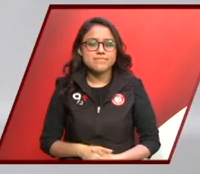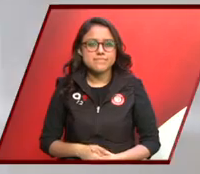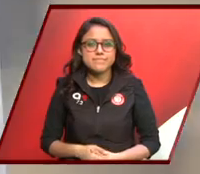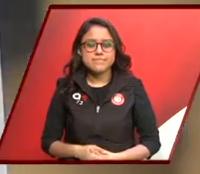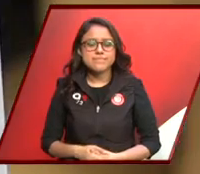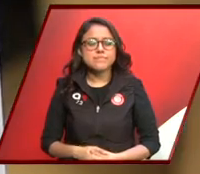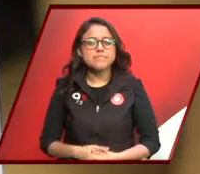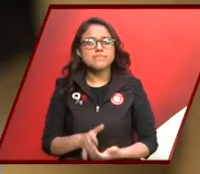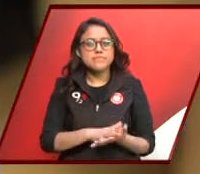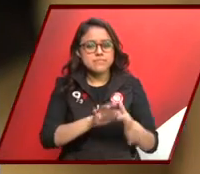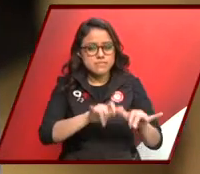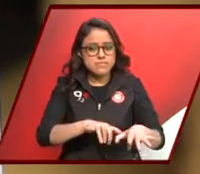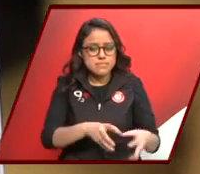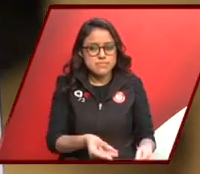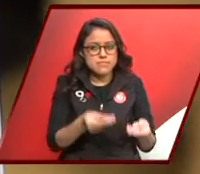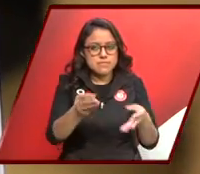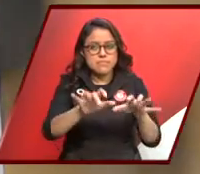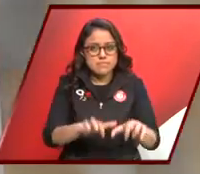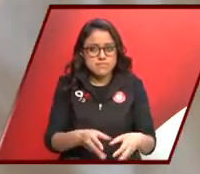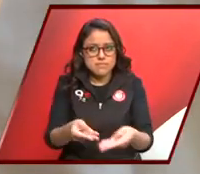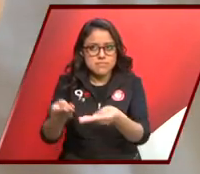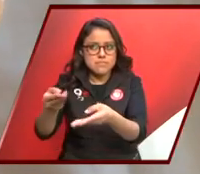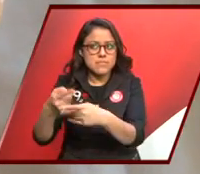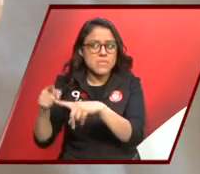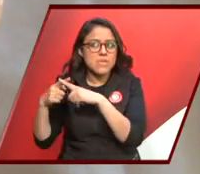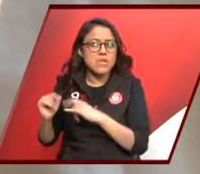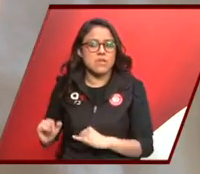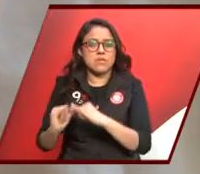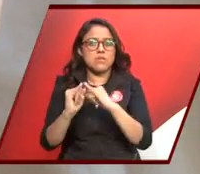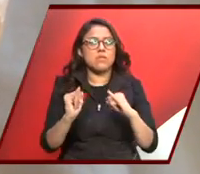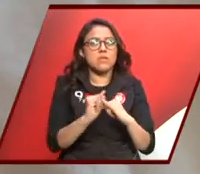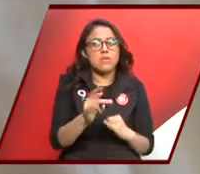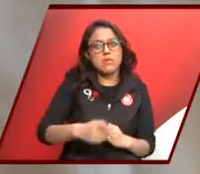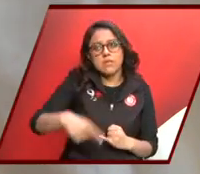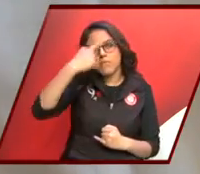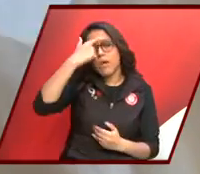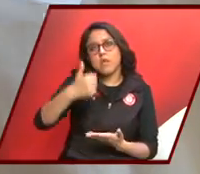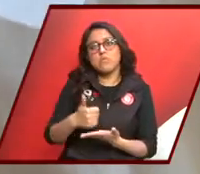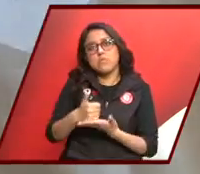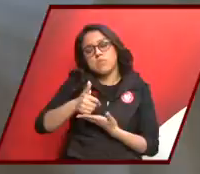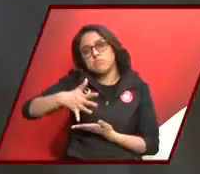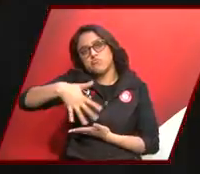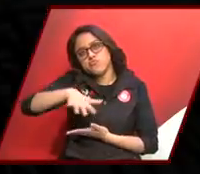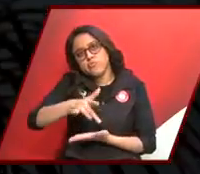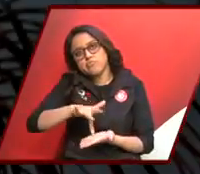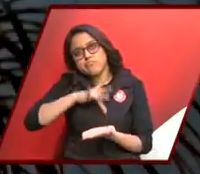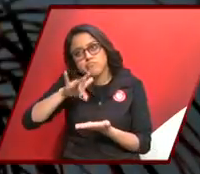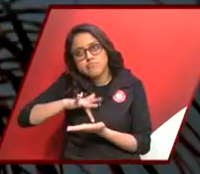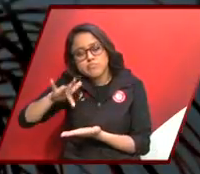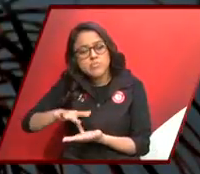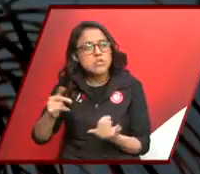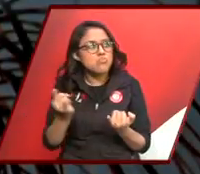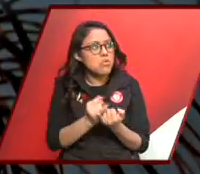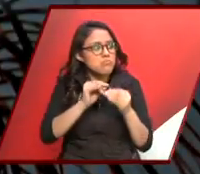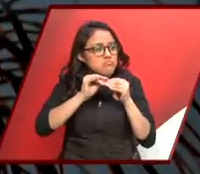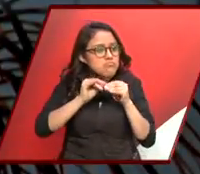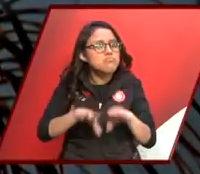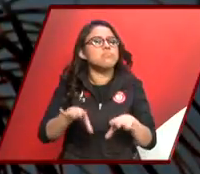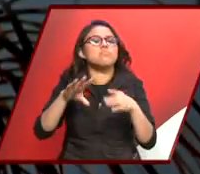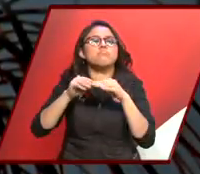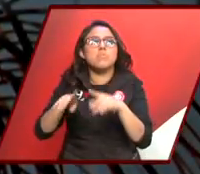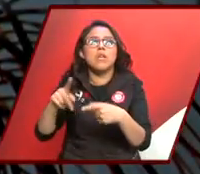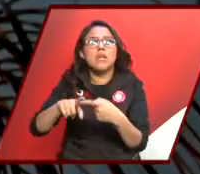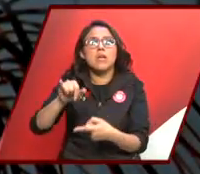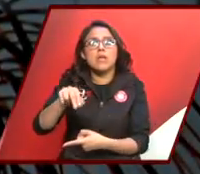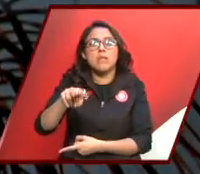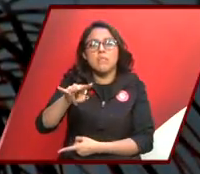Han enviado oficios a diferentes instituciones públicas para buscar apoyo. Enviamos también a la par comunicados al INVEA, a